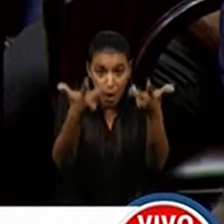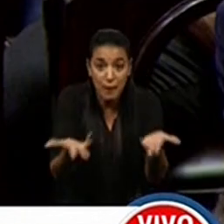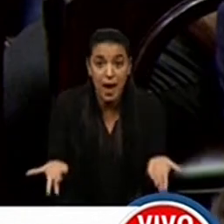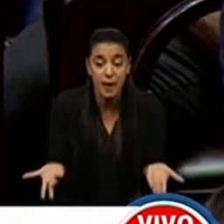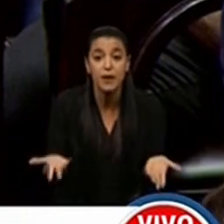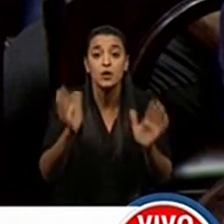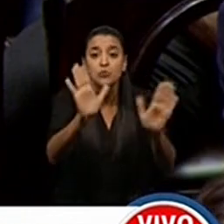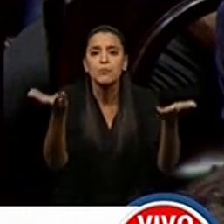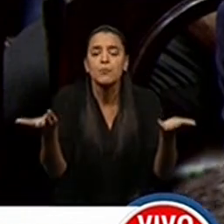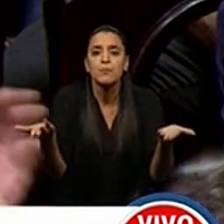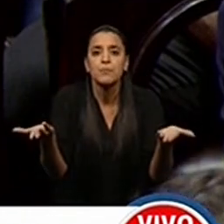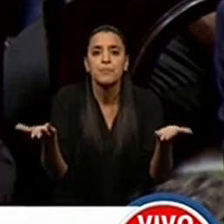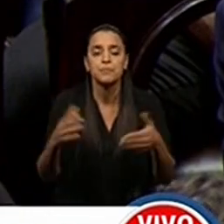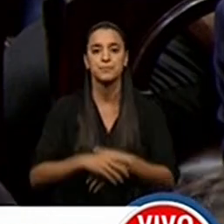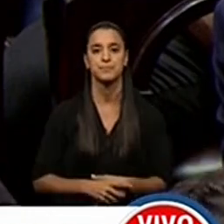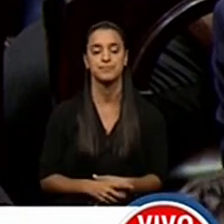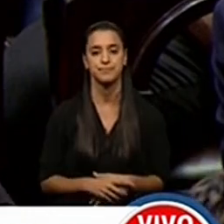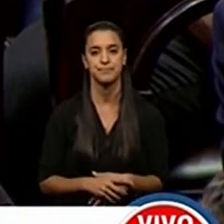¿Puedo hablar? Escuchamos.